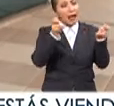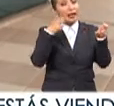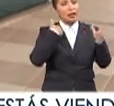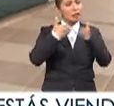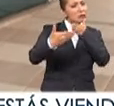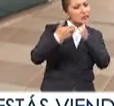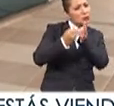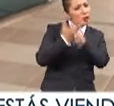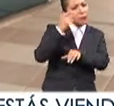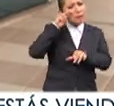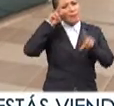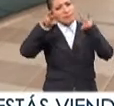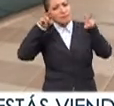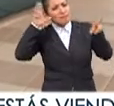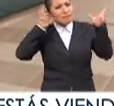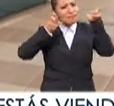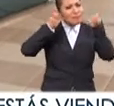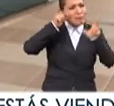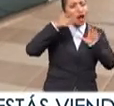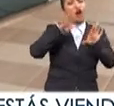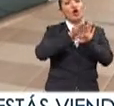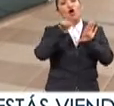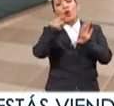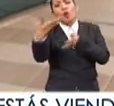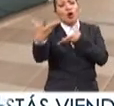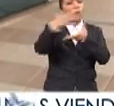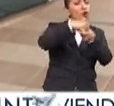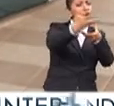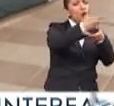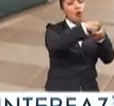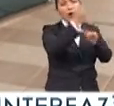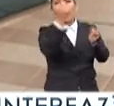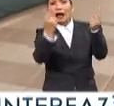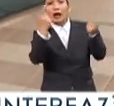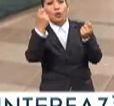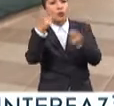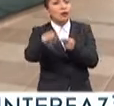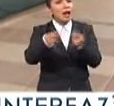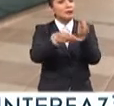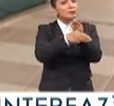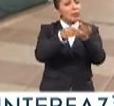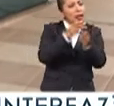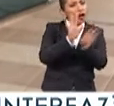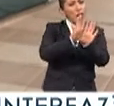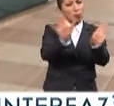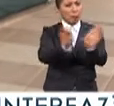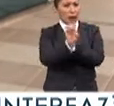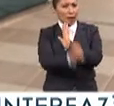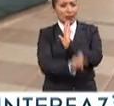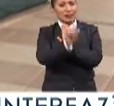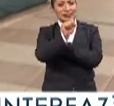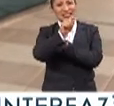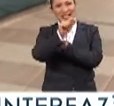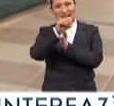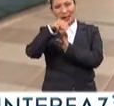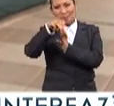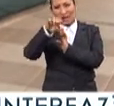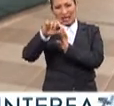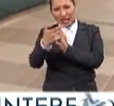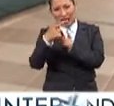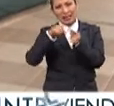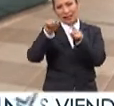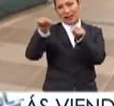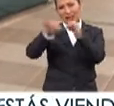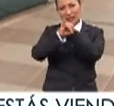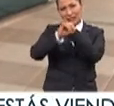innovaciones audiovisuales en torno a cómo integrar algunas herramientas como lo son el streaming de las diferentes plataformas